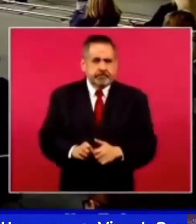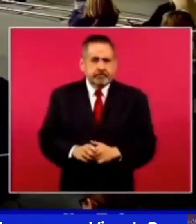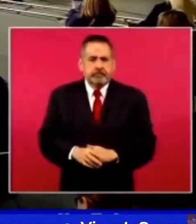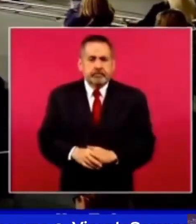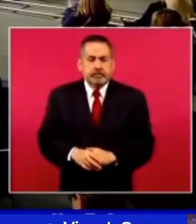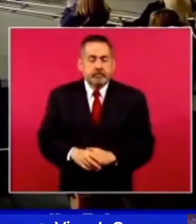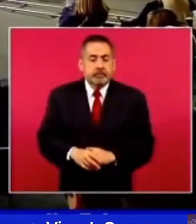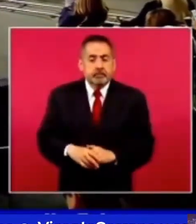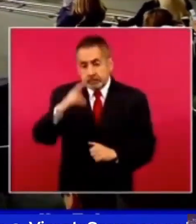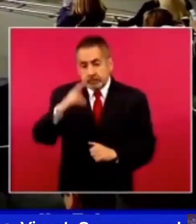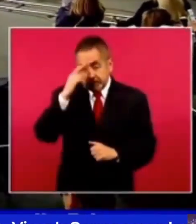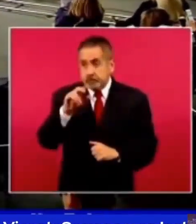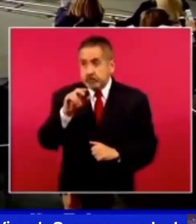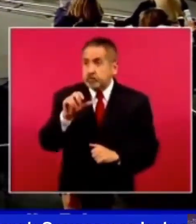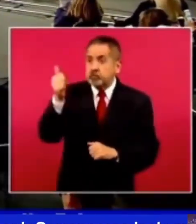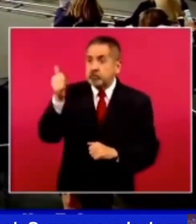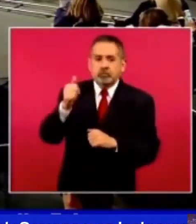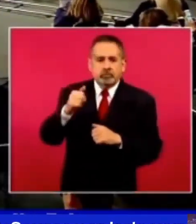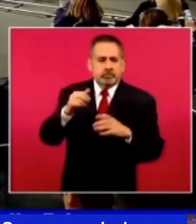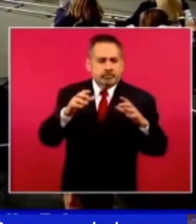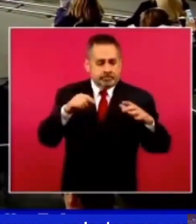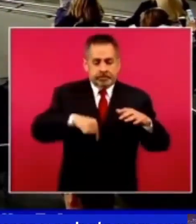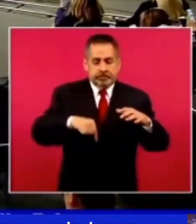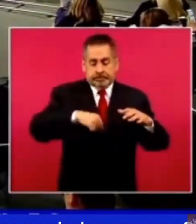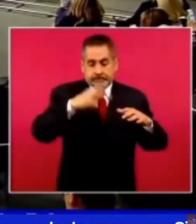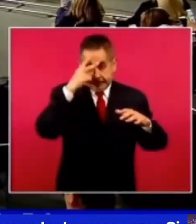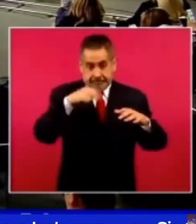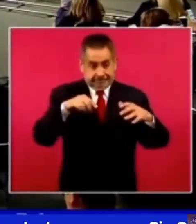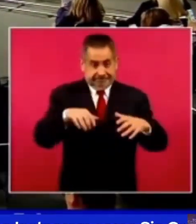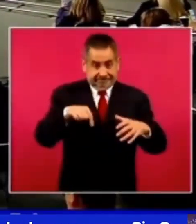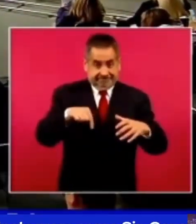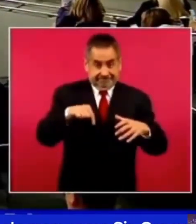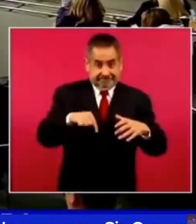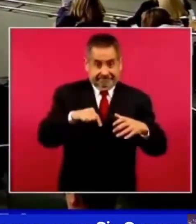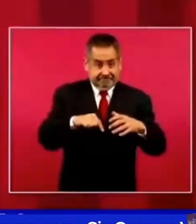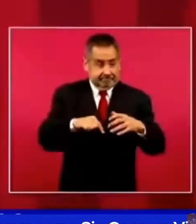cuando se daba un golpe de Estado en México